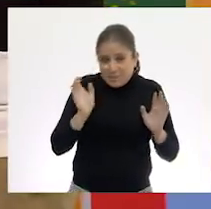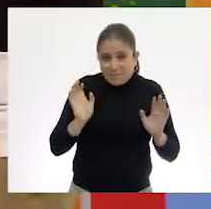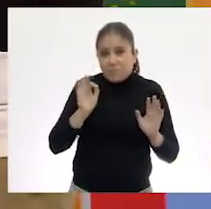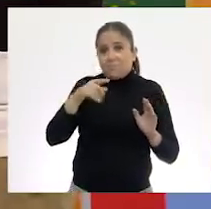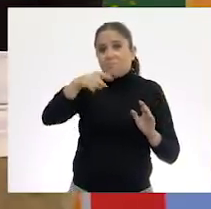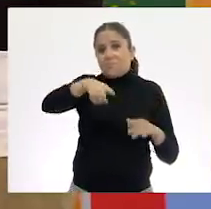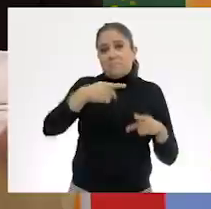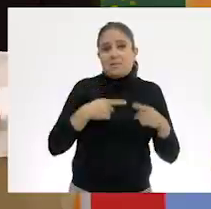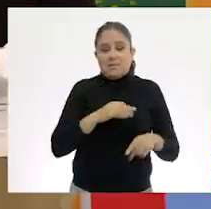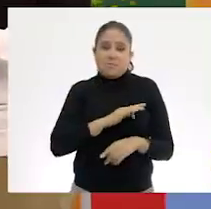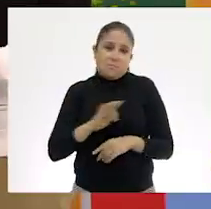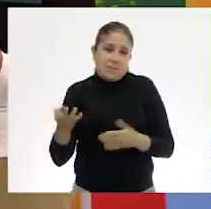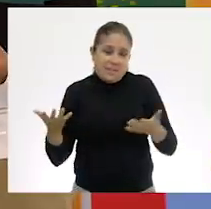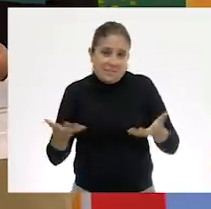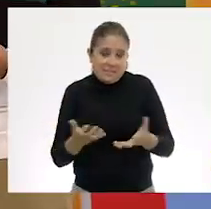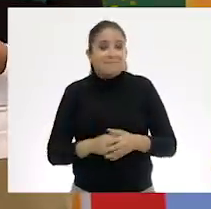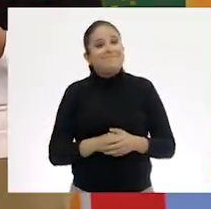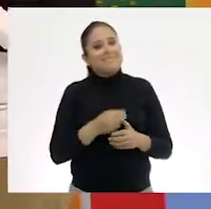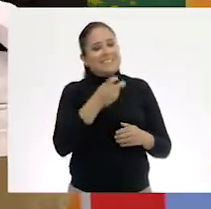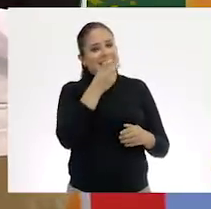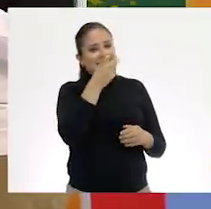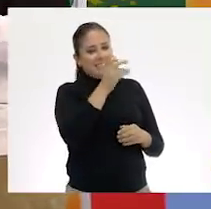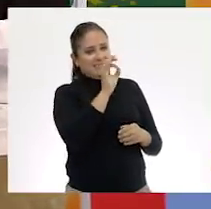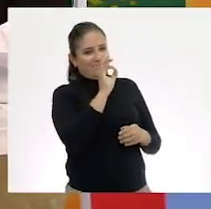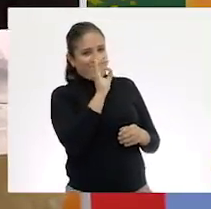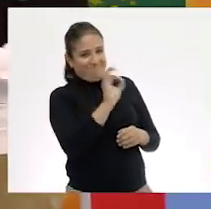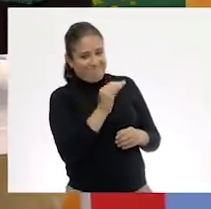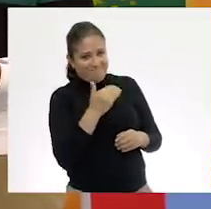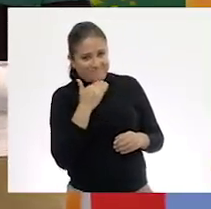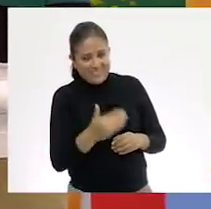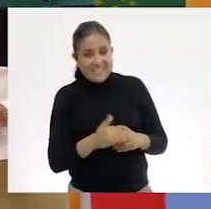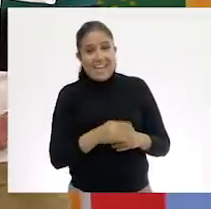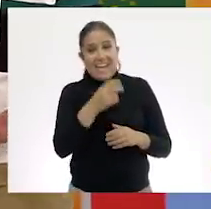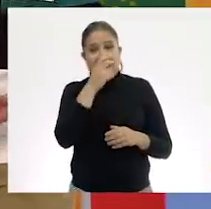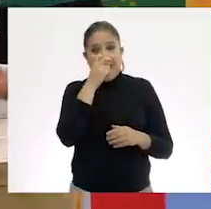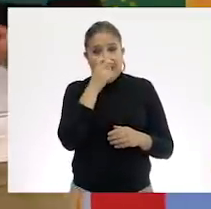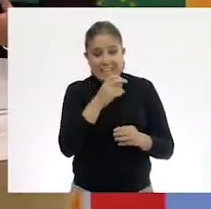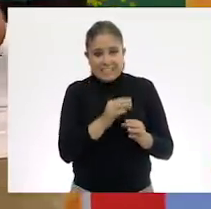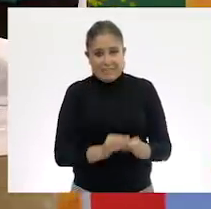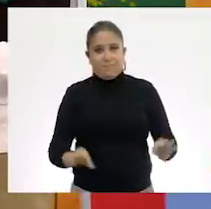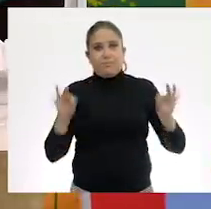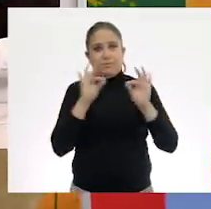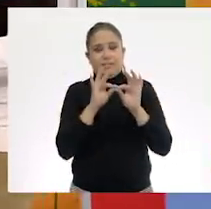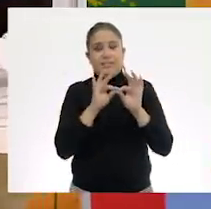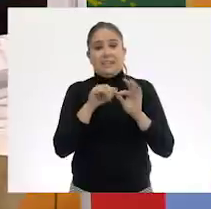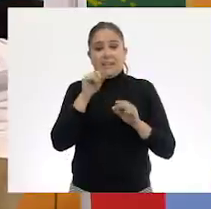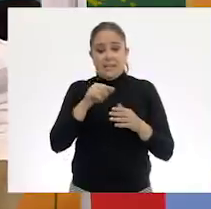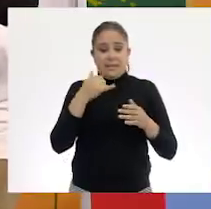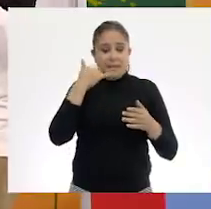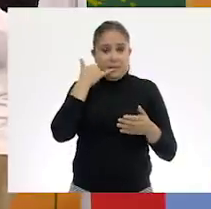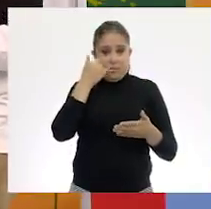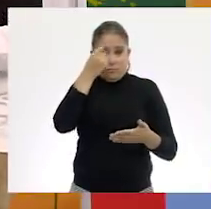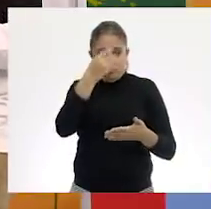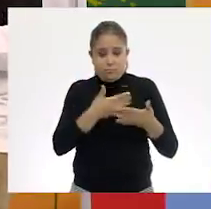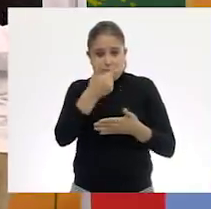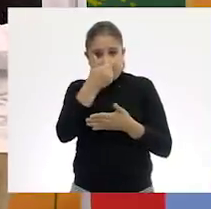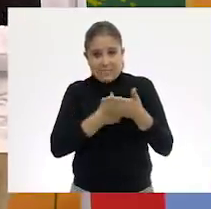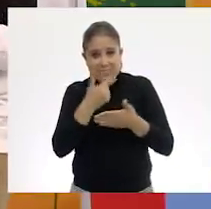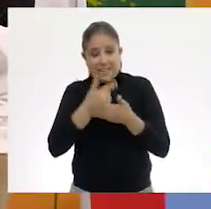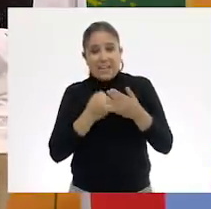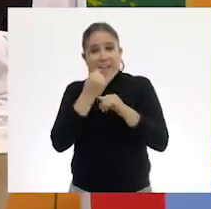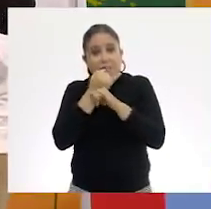lo pueda hacer así. Efectivamente. Y a este es el punto al que queríamos llegar. En los directorios telefónicos la información